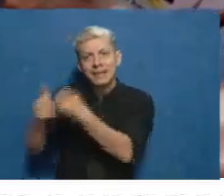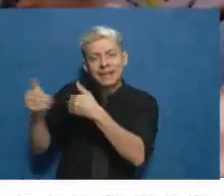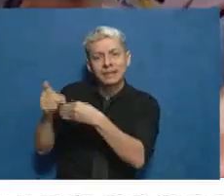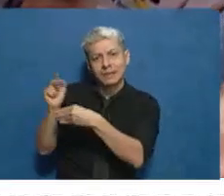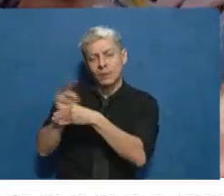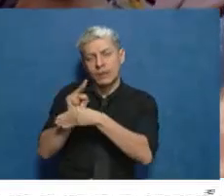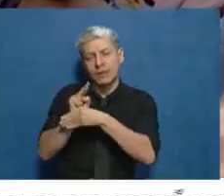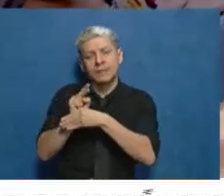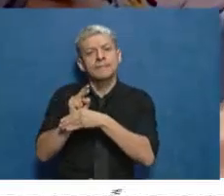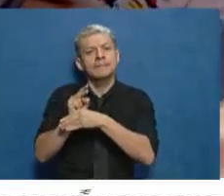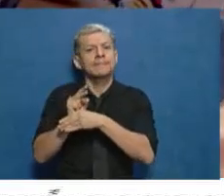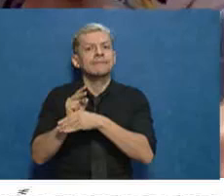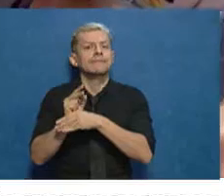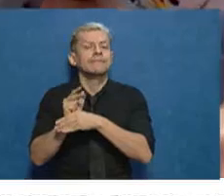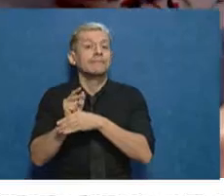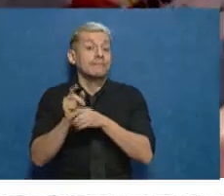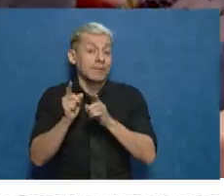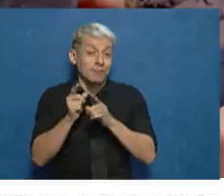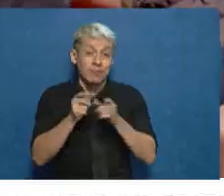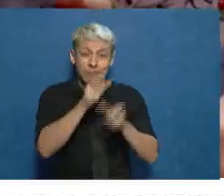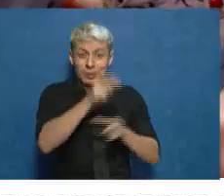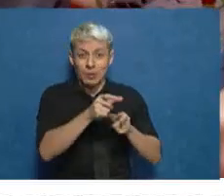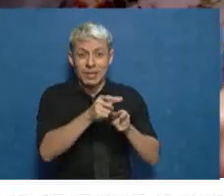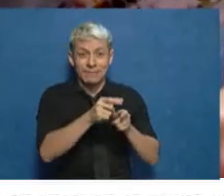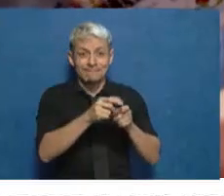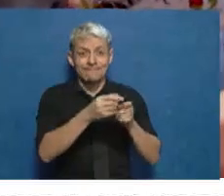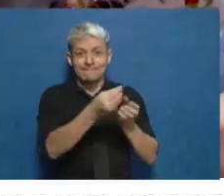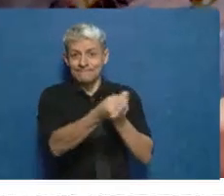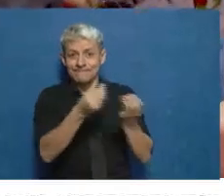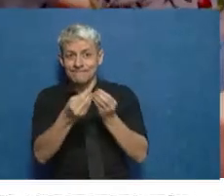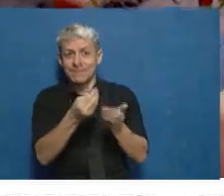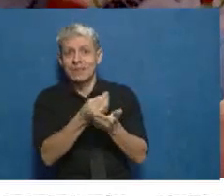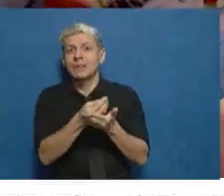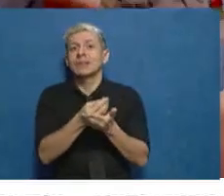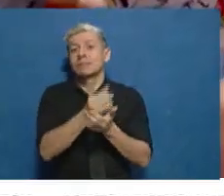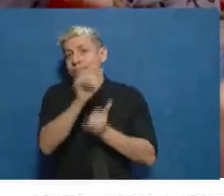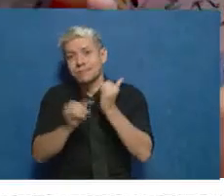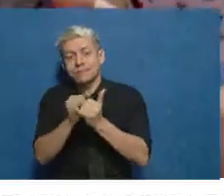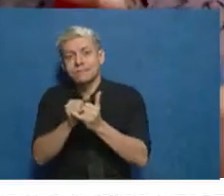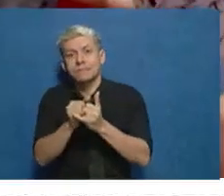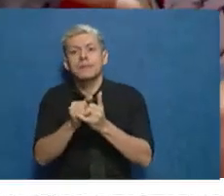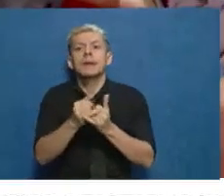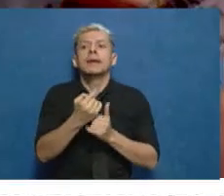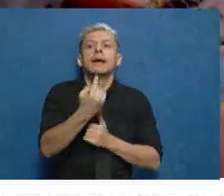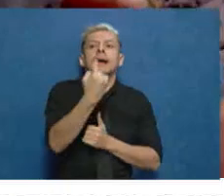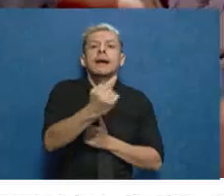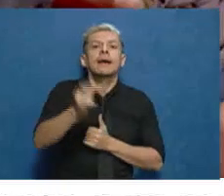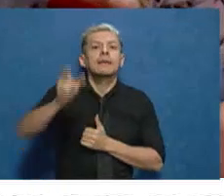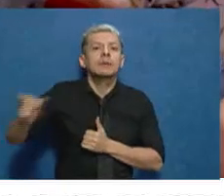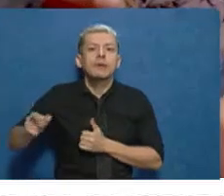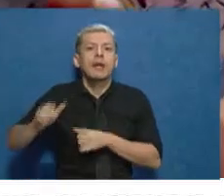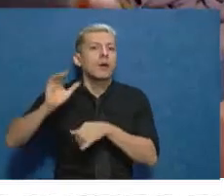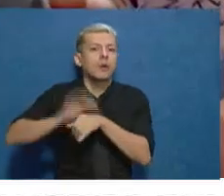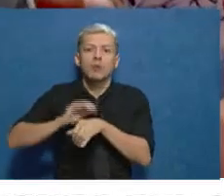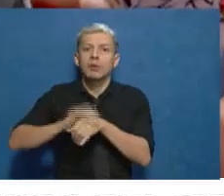resaltaban los representantes de las cámaras, bueno, el compromiso individual de cada persona que circula, que va a un